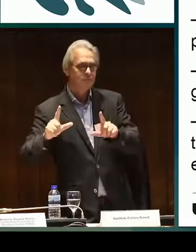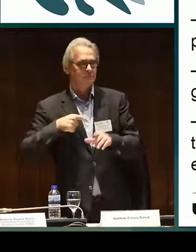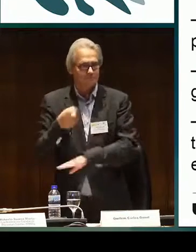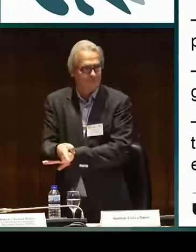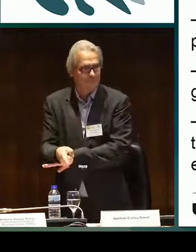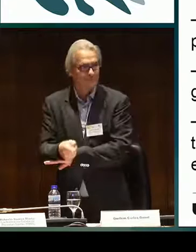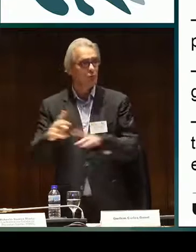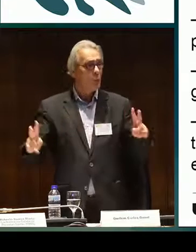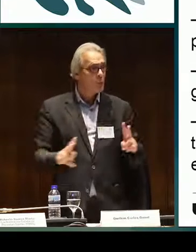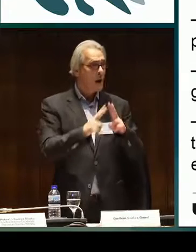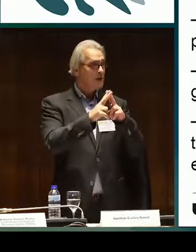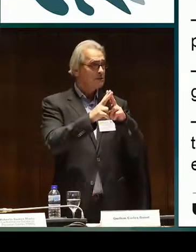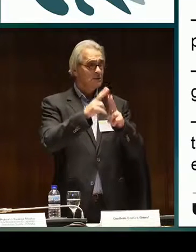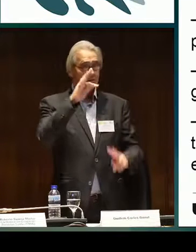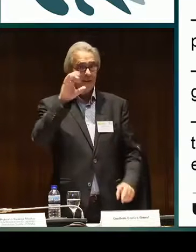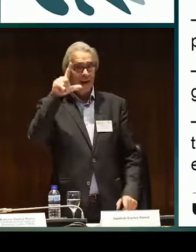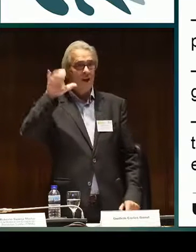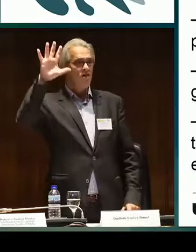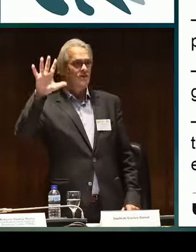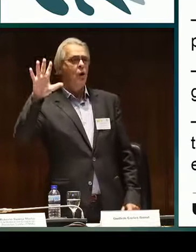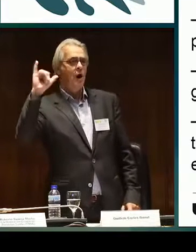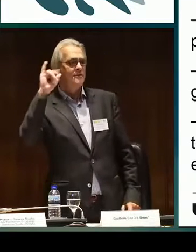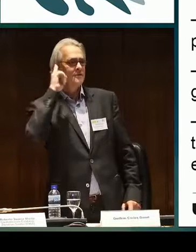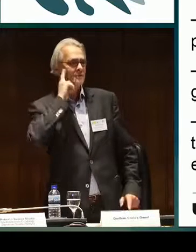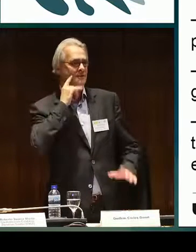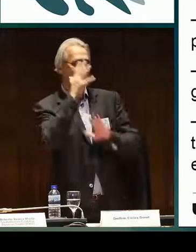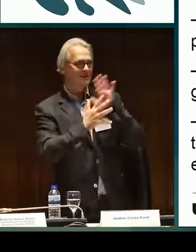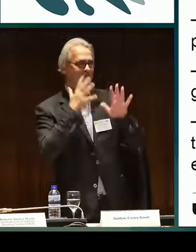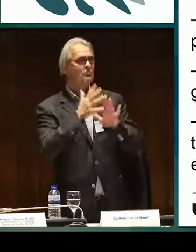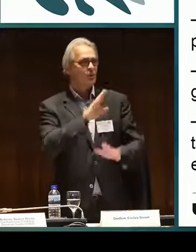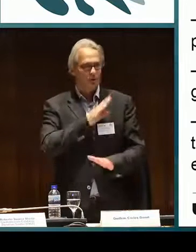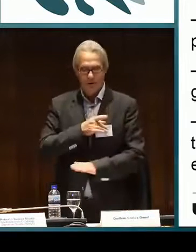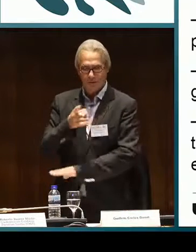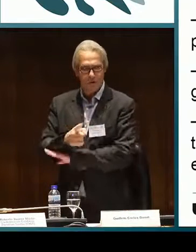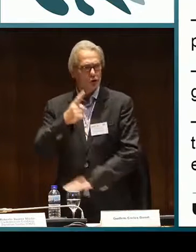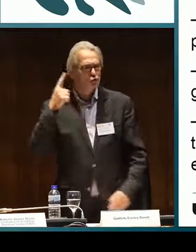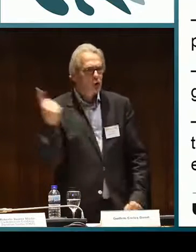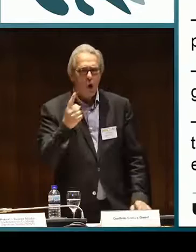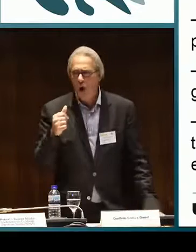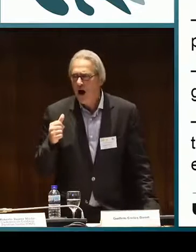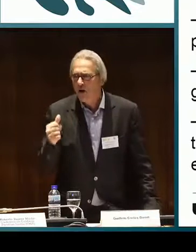BBC también existe accesibilidad a través de lengua de signos.